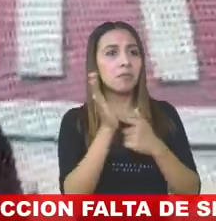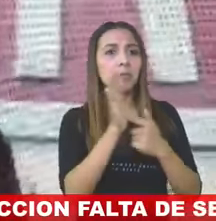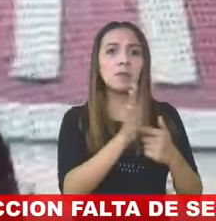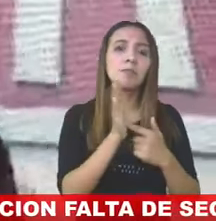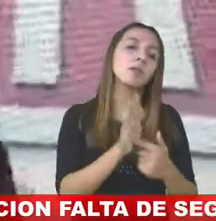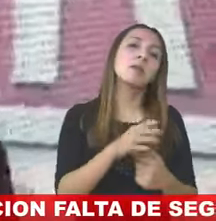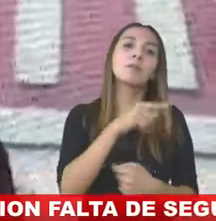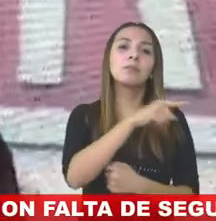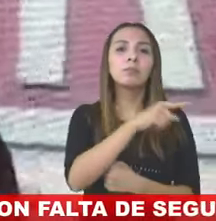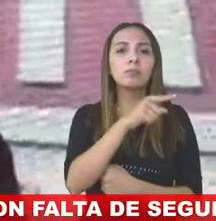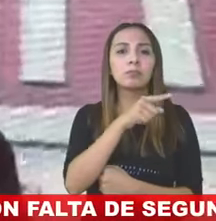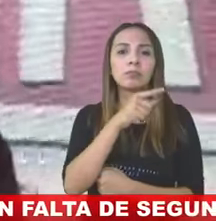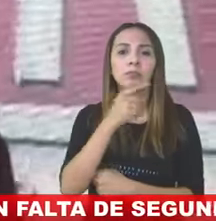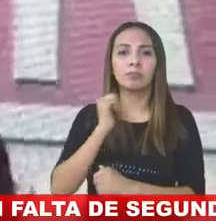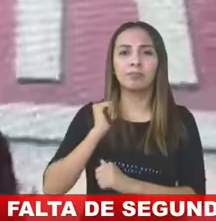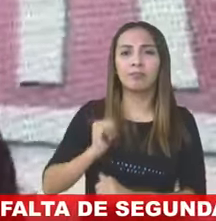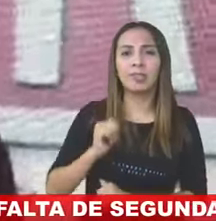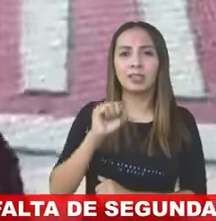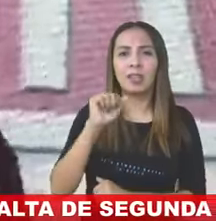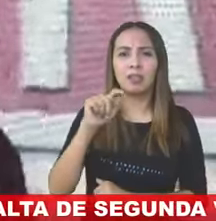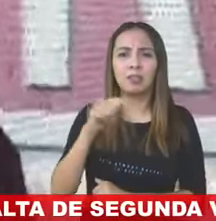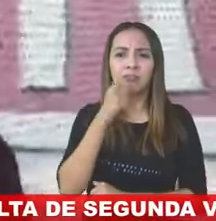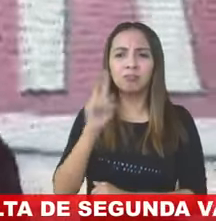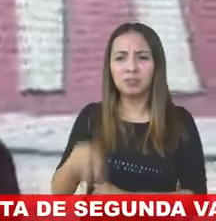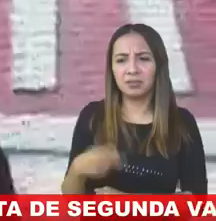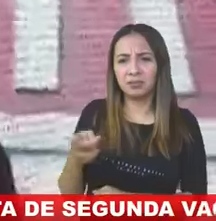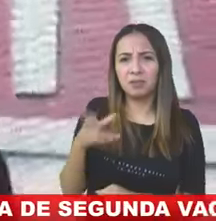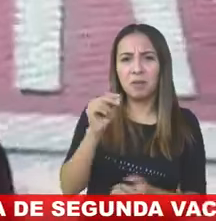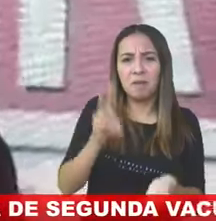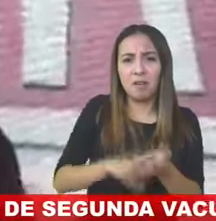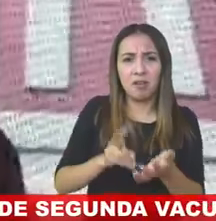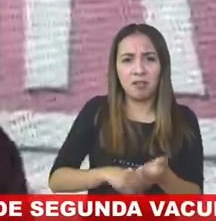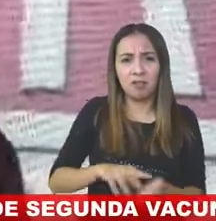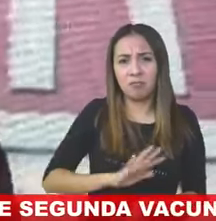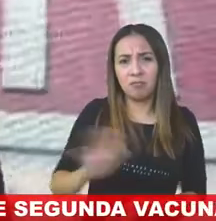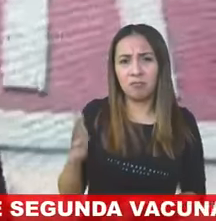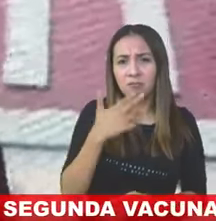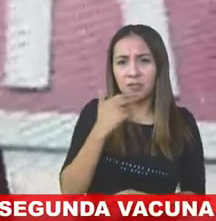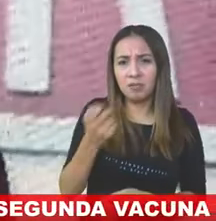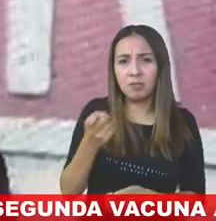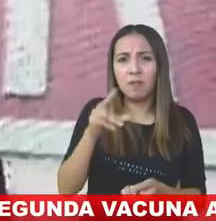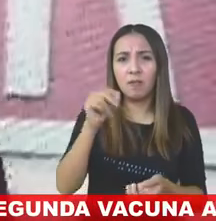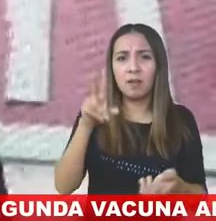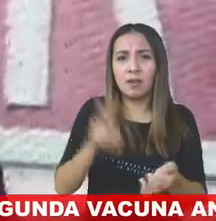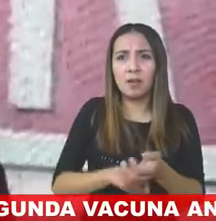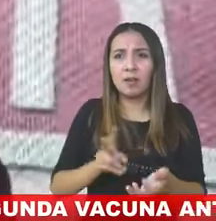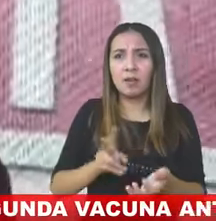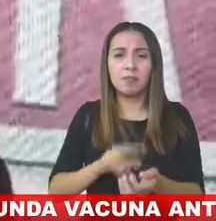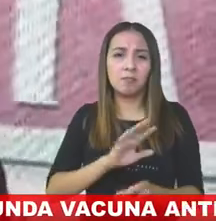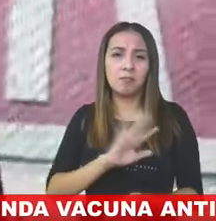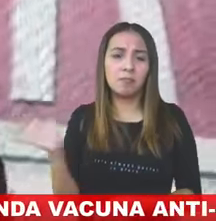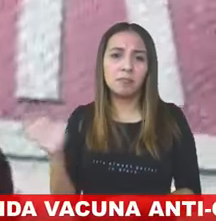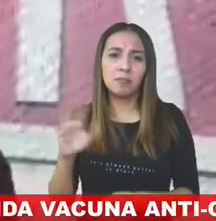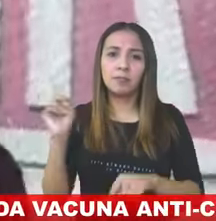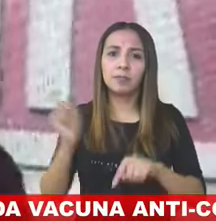que no es válido, a nivel estado que ellos no... Para ellos no vale nada, y me avientan los papeles en el ¿Eran del SAT